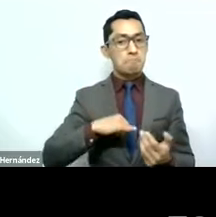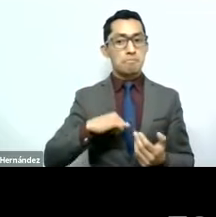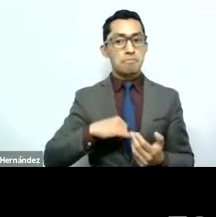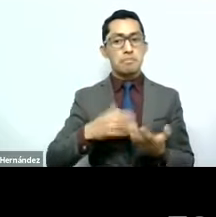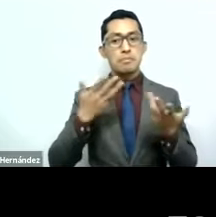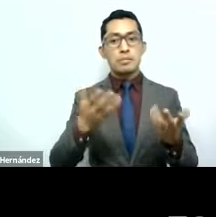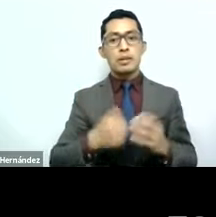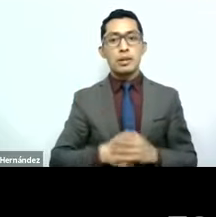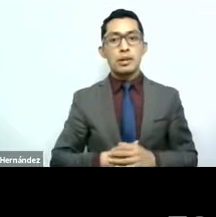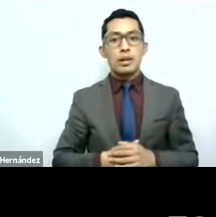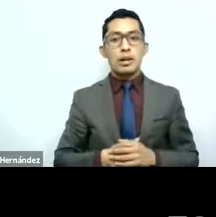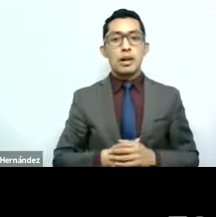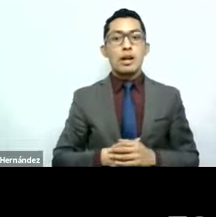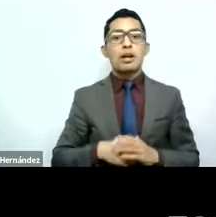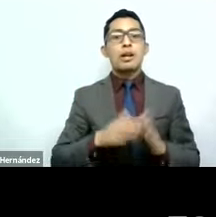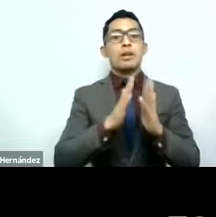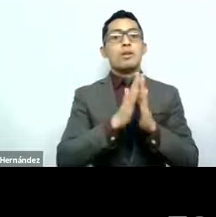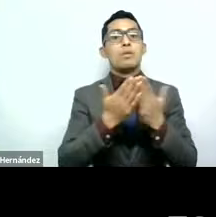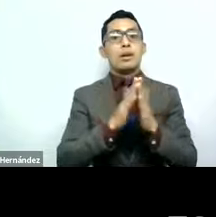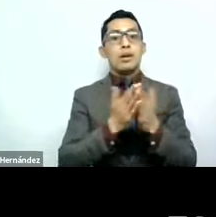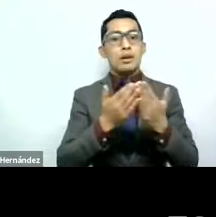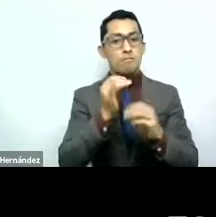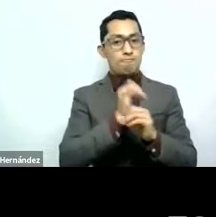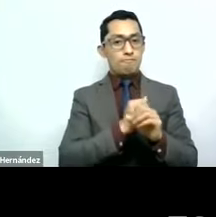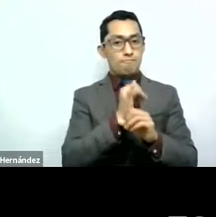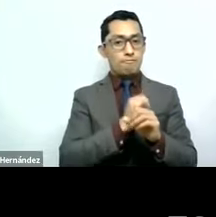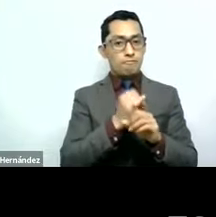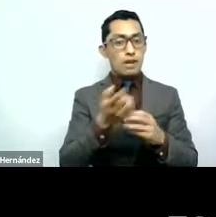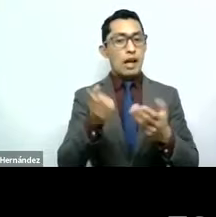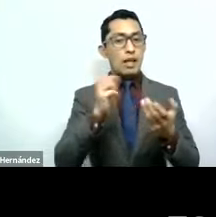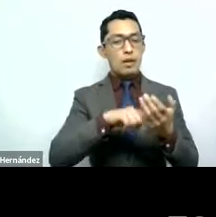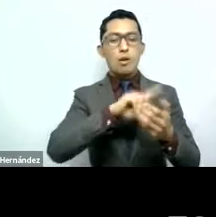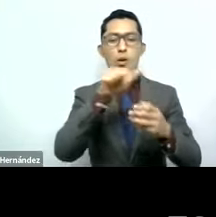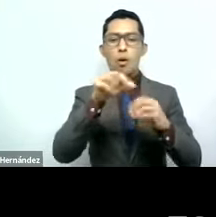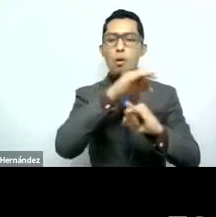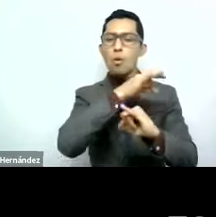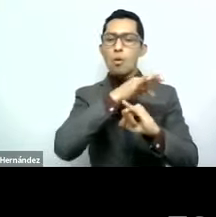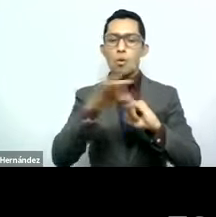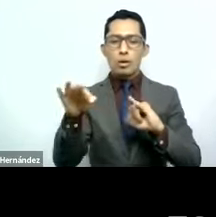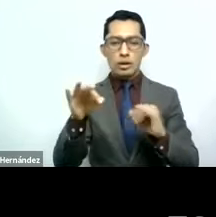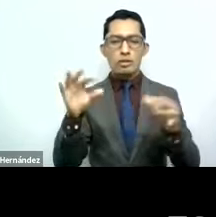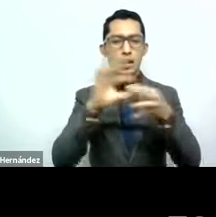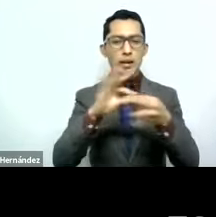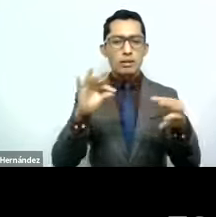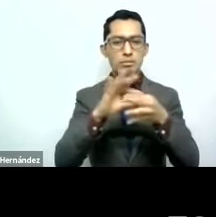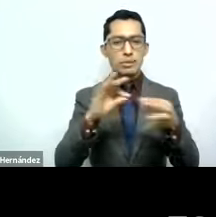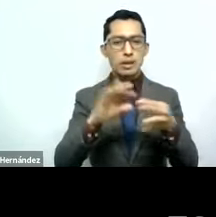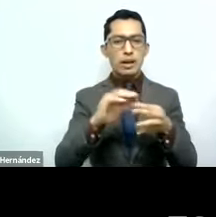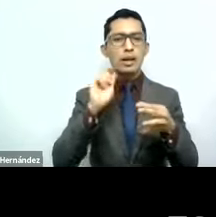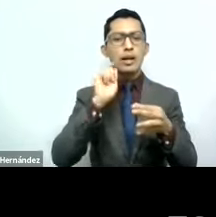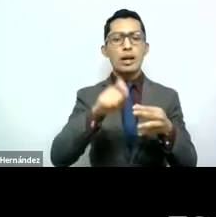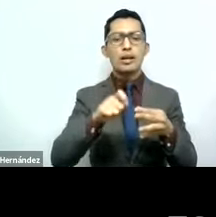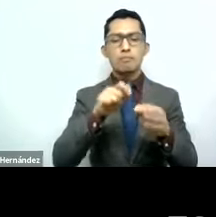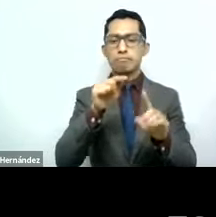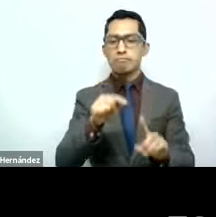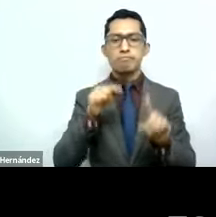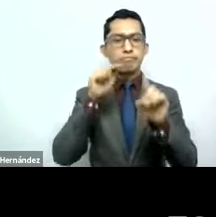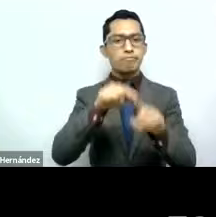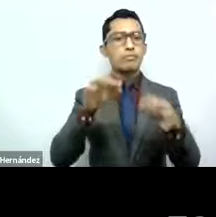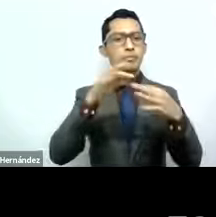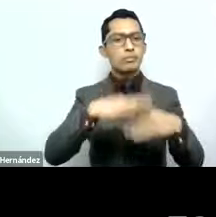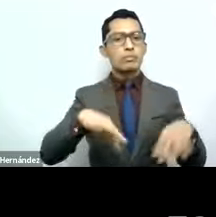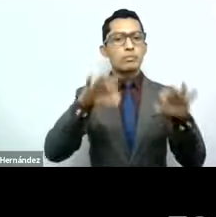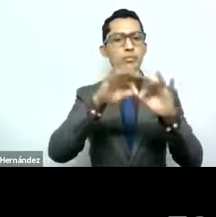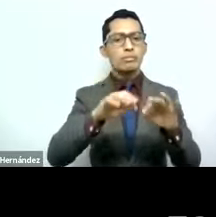Bueno, al final el cuaderno también concluye en, o sea, resalta la importancia de que